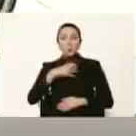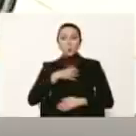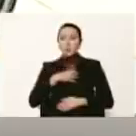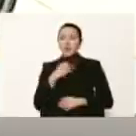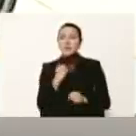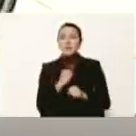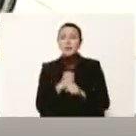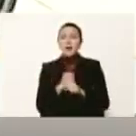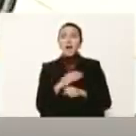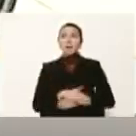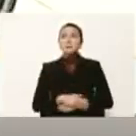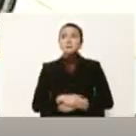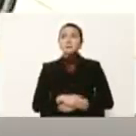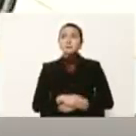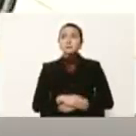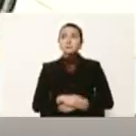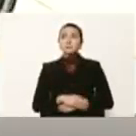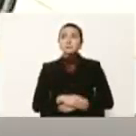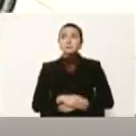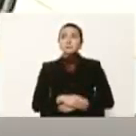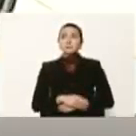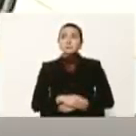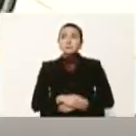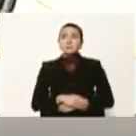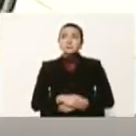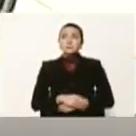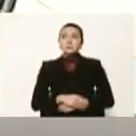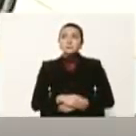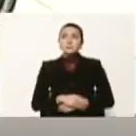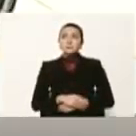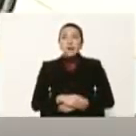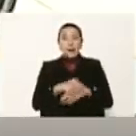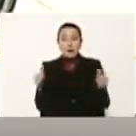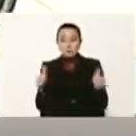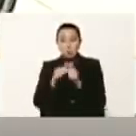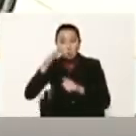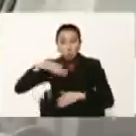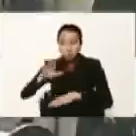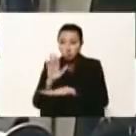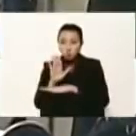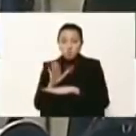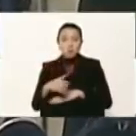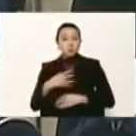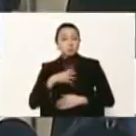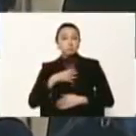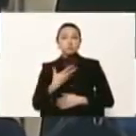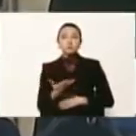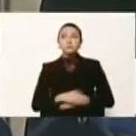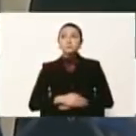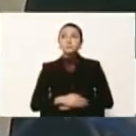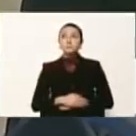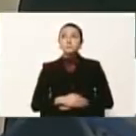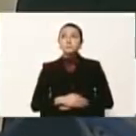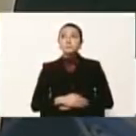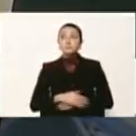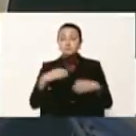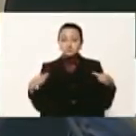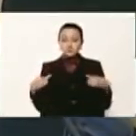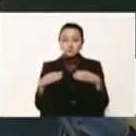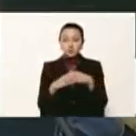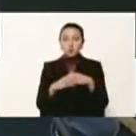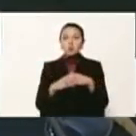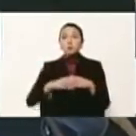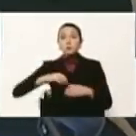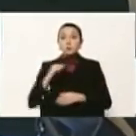activo para trabajar con nuestro pueblo y proteger a nuestro pueblo. La sede de Policaracas, allá